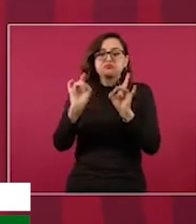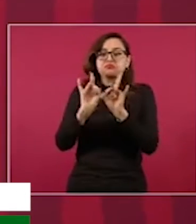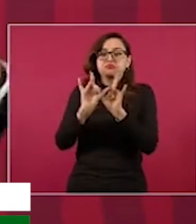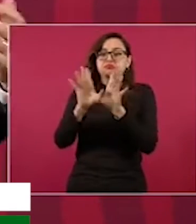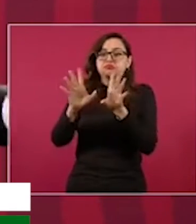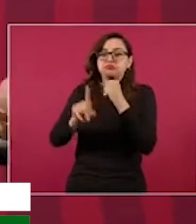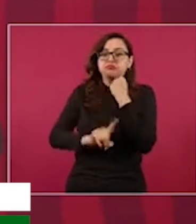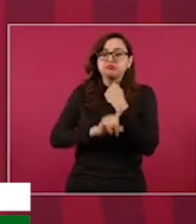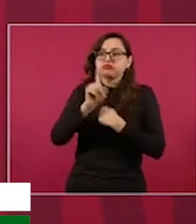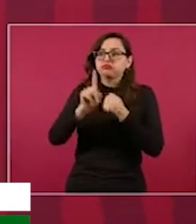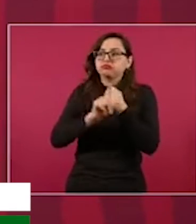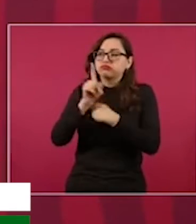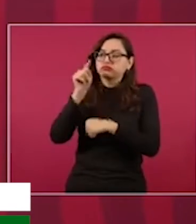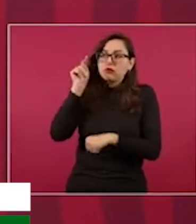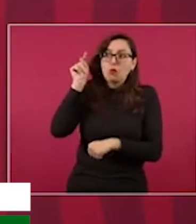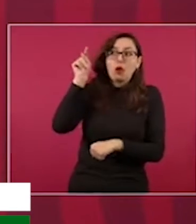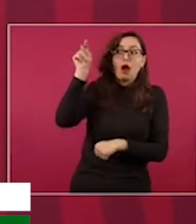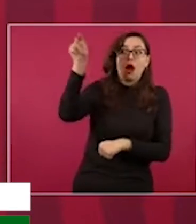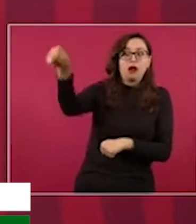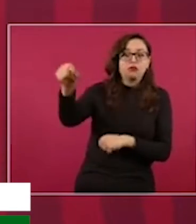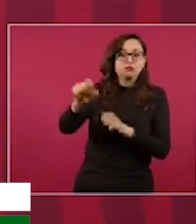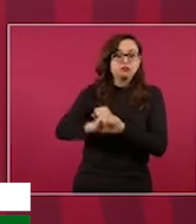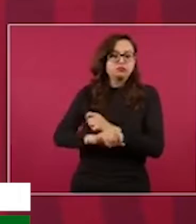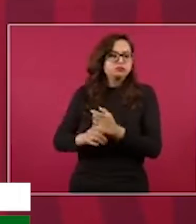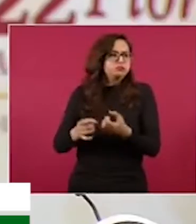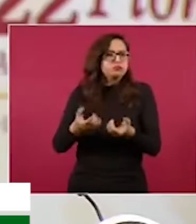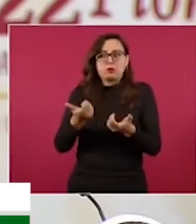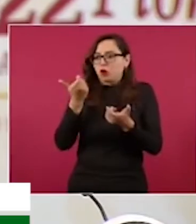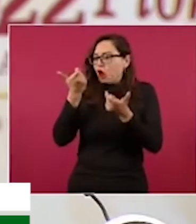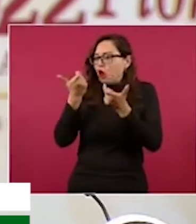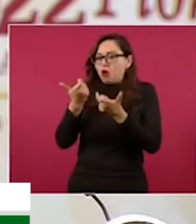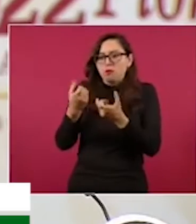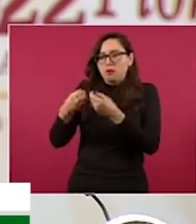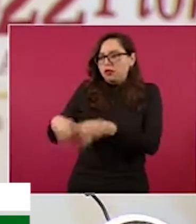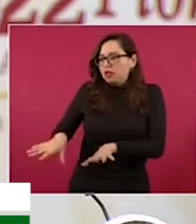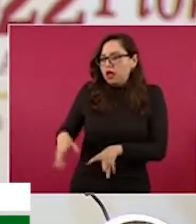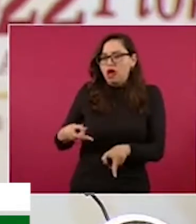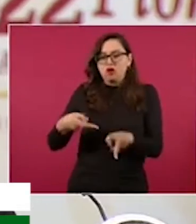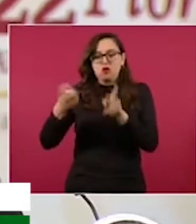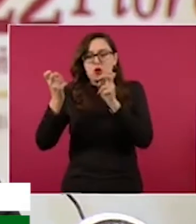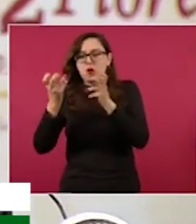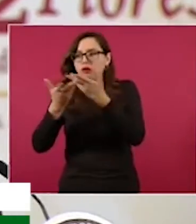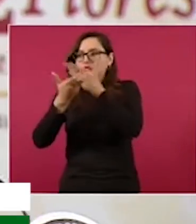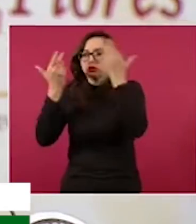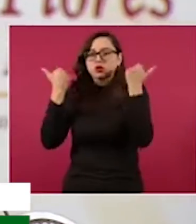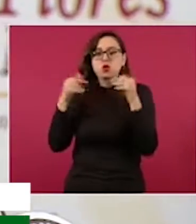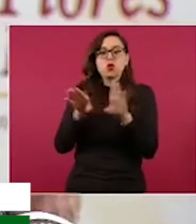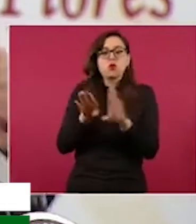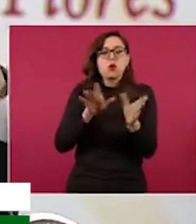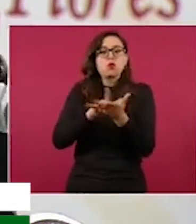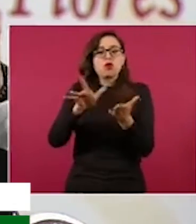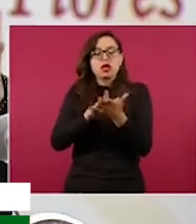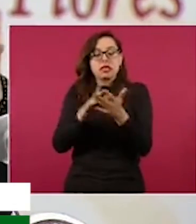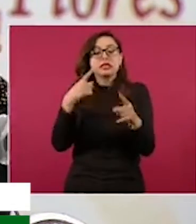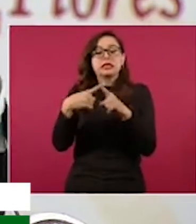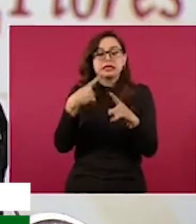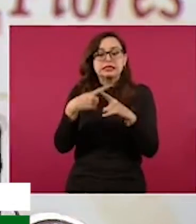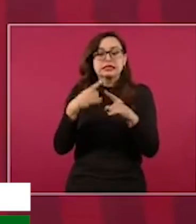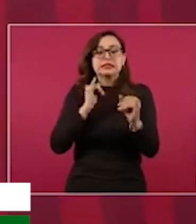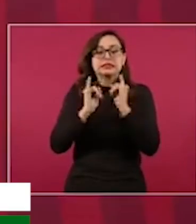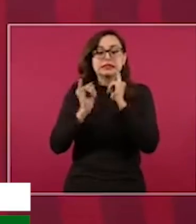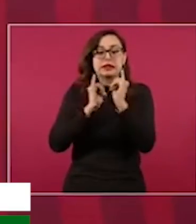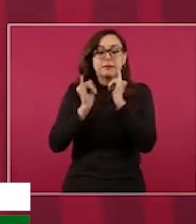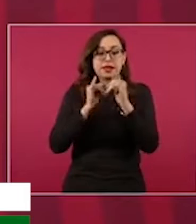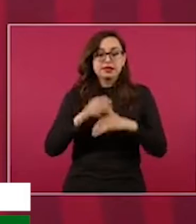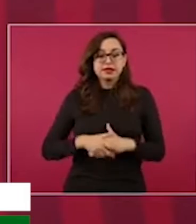El canciller Marcelo Ebrard anunció que se instalará un Centro México en Qatar, en el que habrá elementos de la Guardia Nacional y otras dependencias